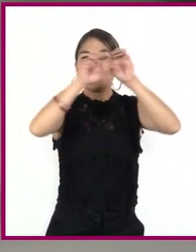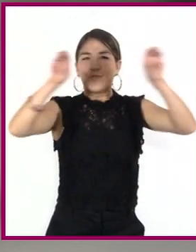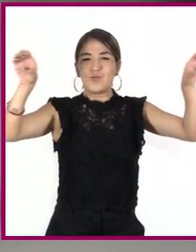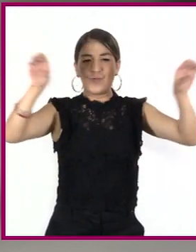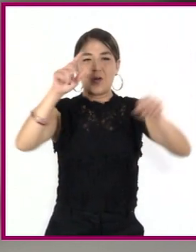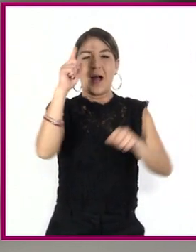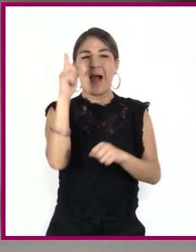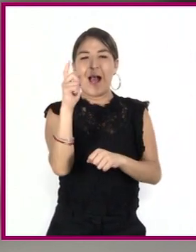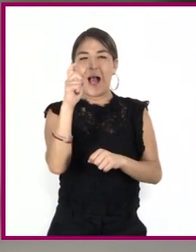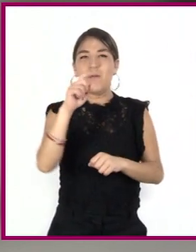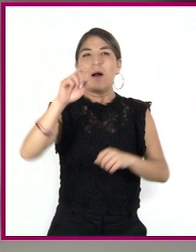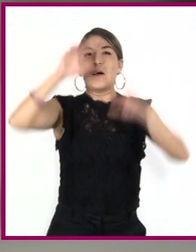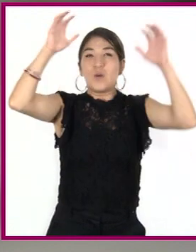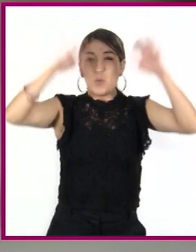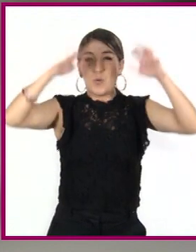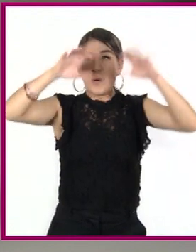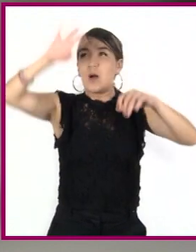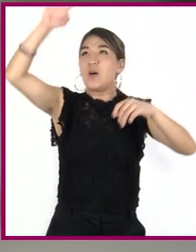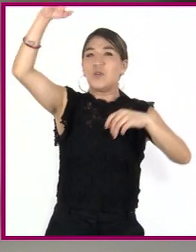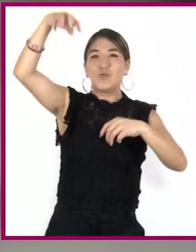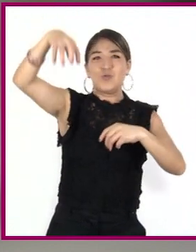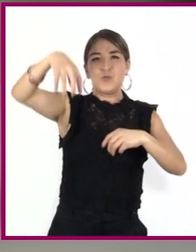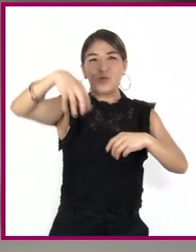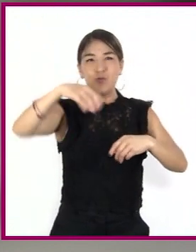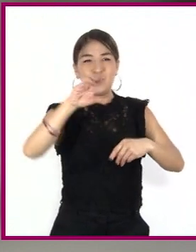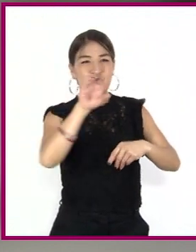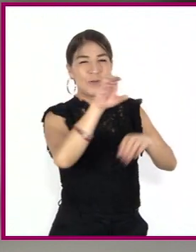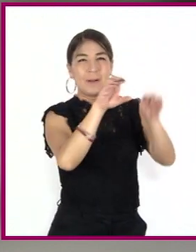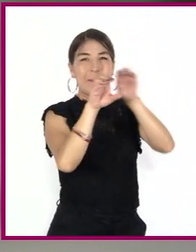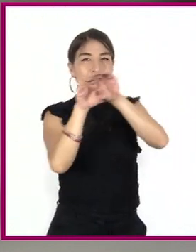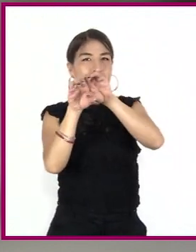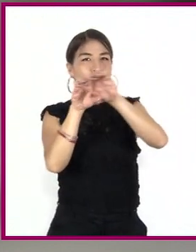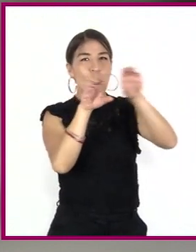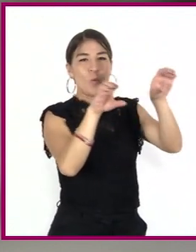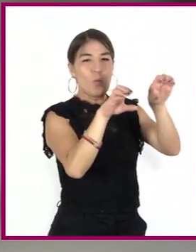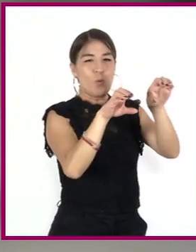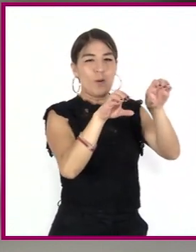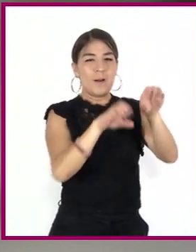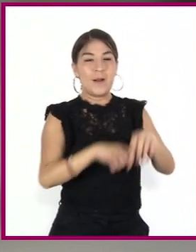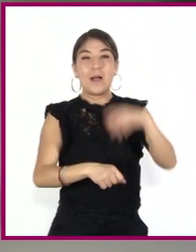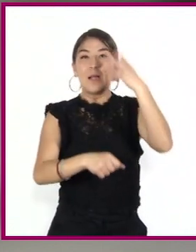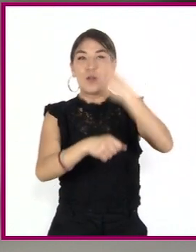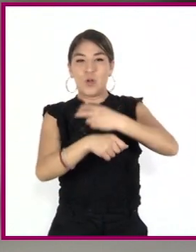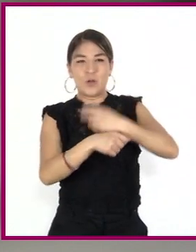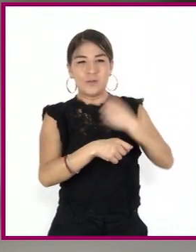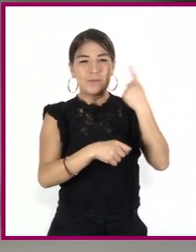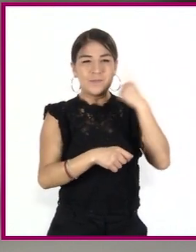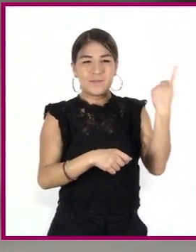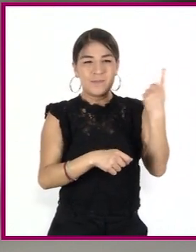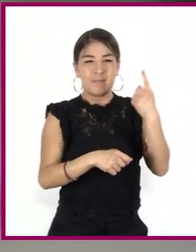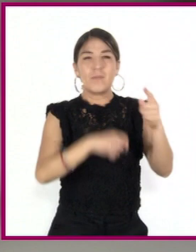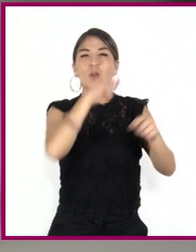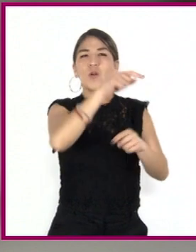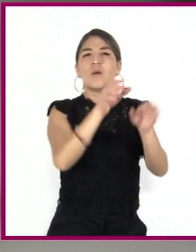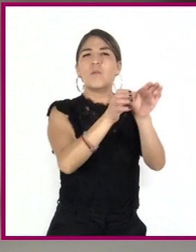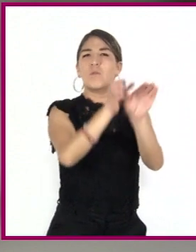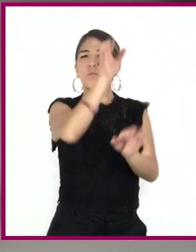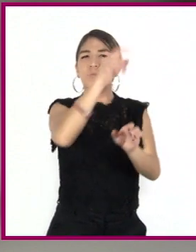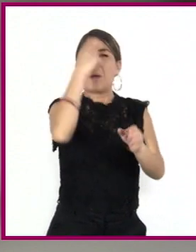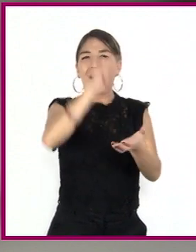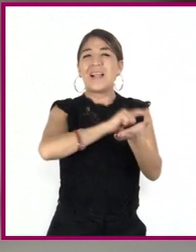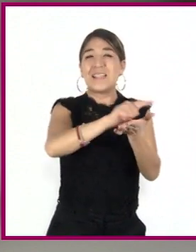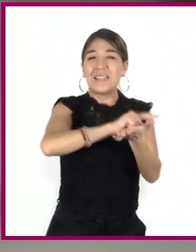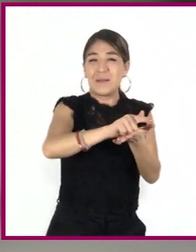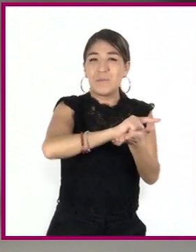para dirigir toda el agua captada hacia el equipo de tratamiento. 2. Equipo de tratamiento de agua pluvial,